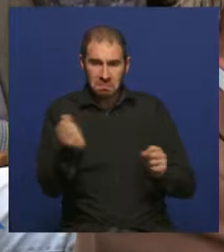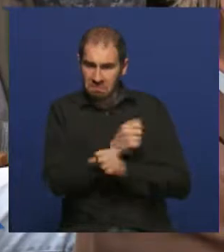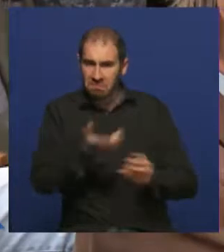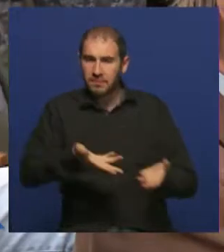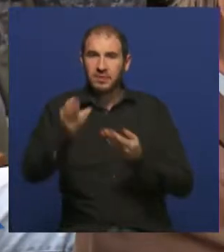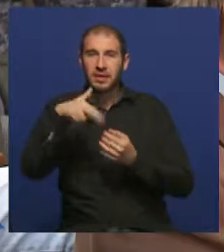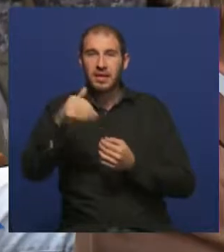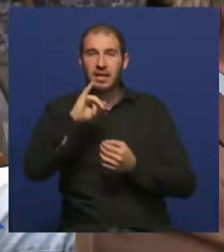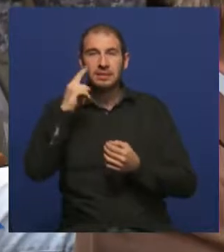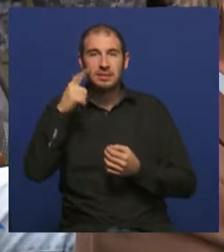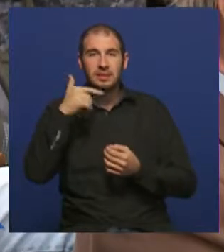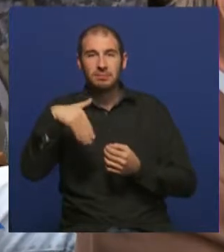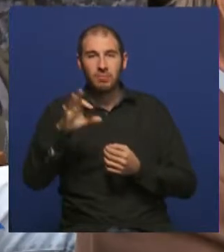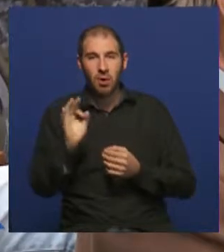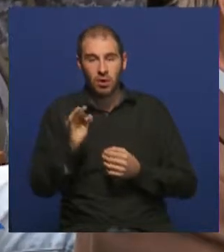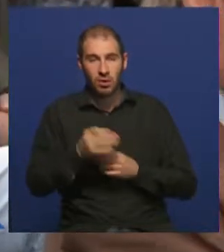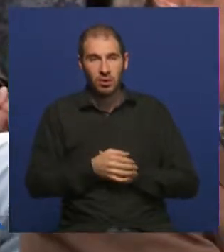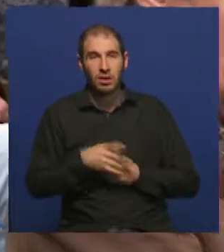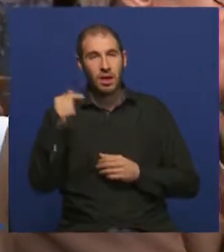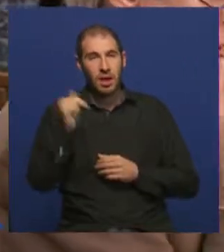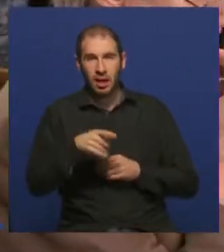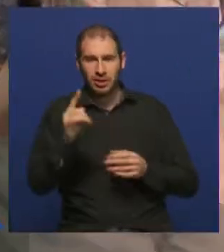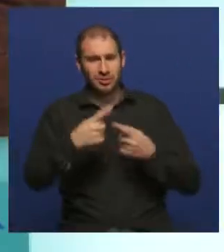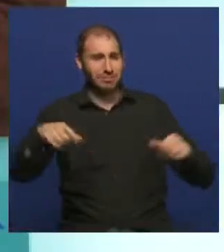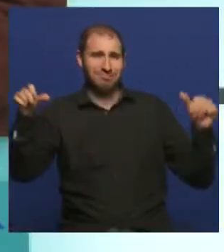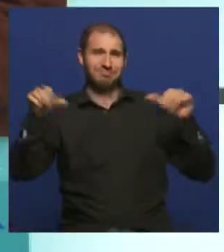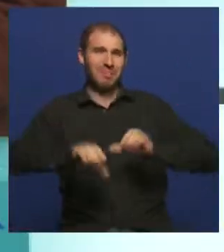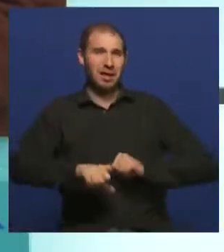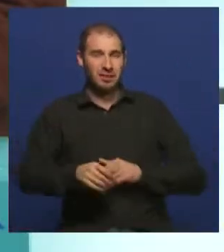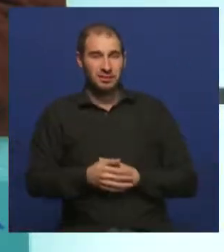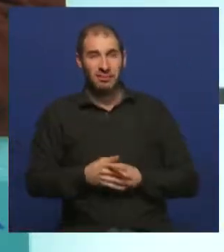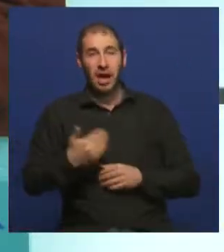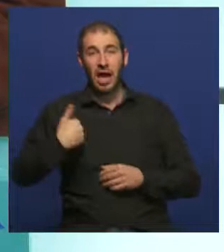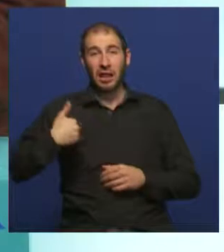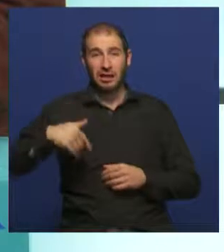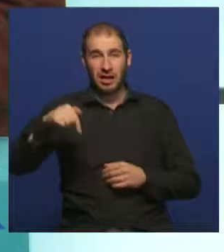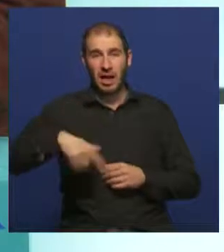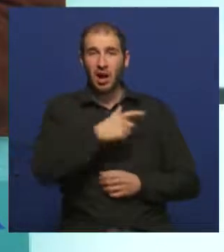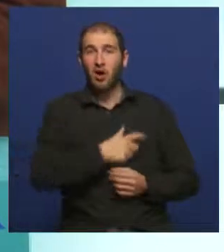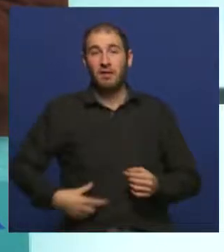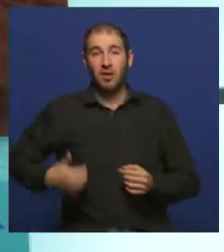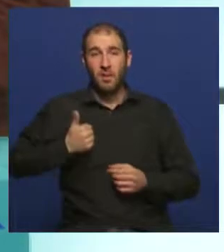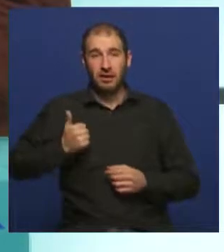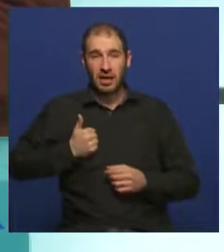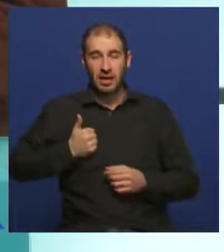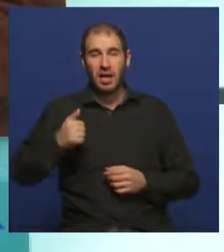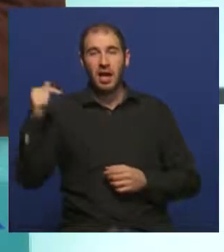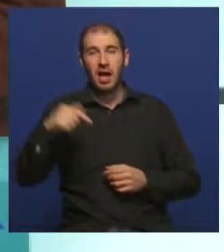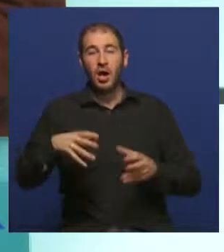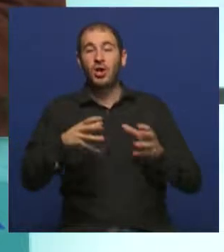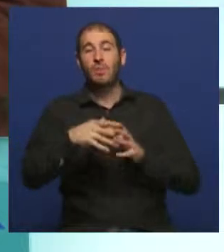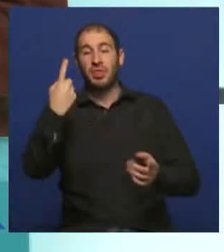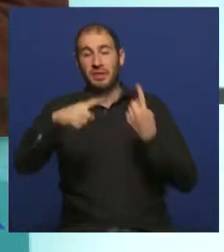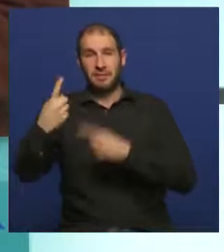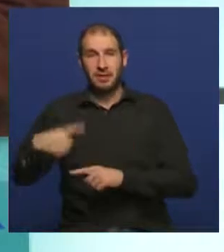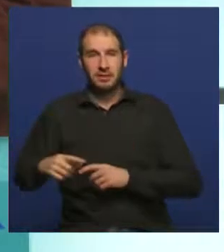que el nazismo fuera una catástrofe. Bueno, en Argentina, en la dictadura militar, hubo diversas